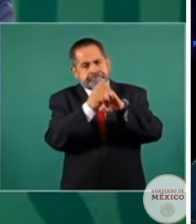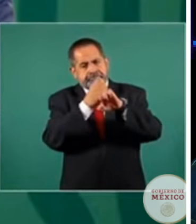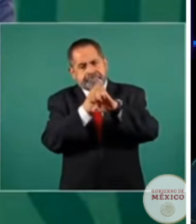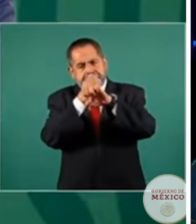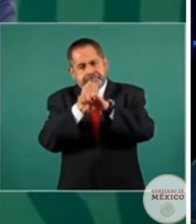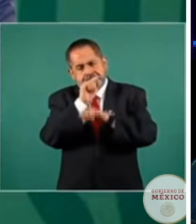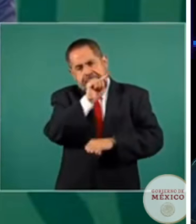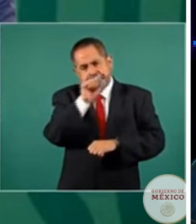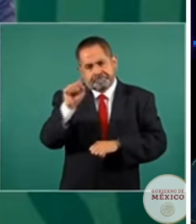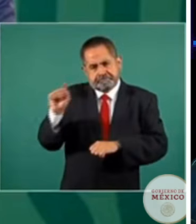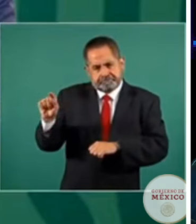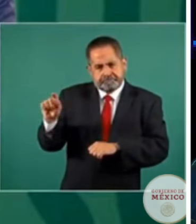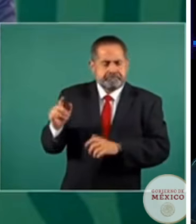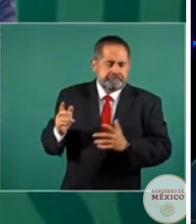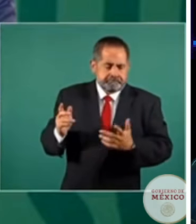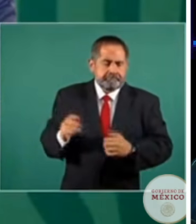estatales